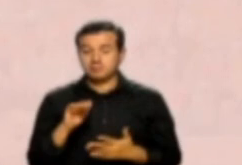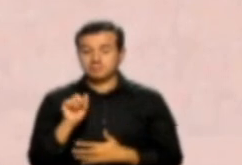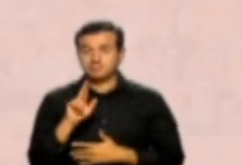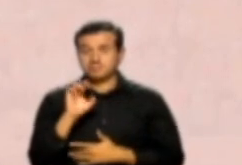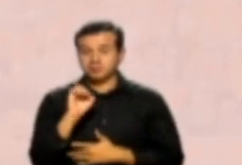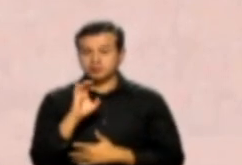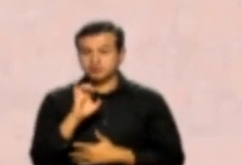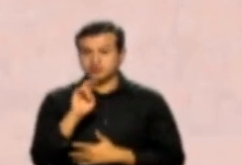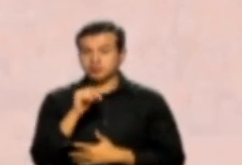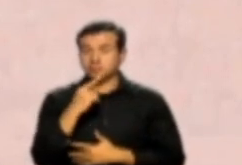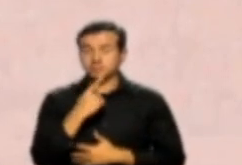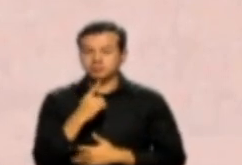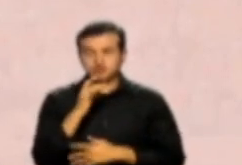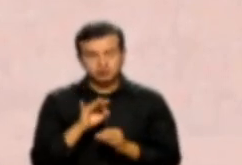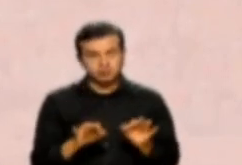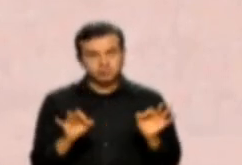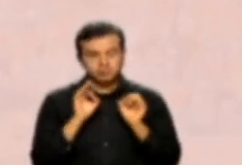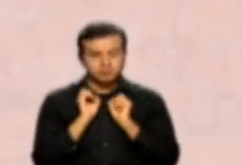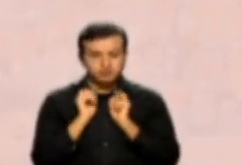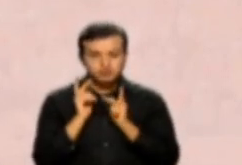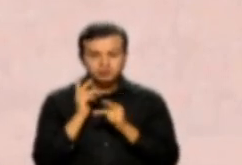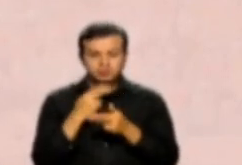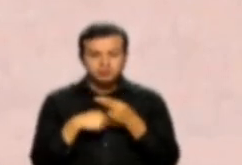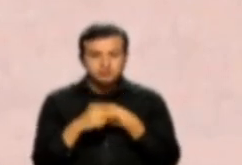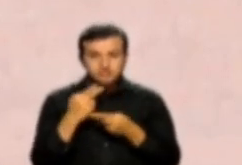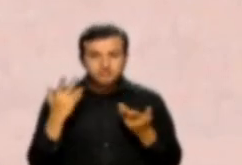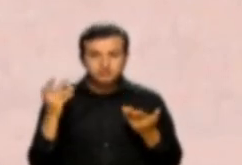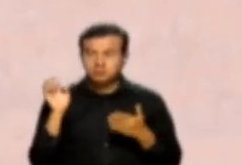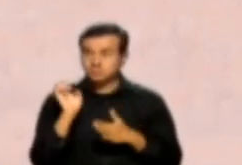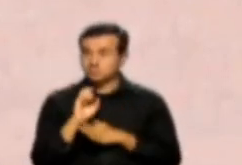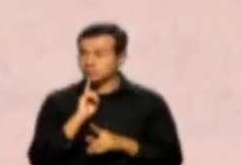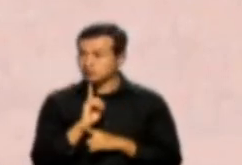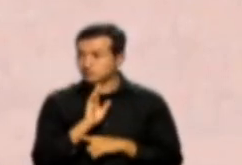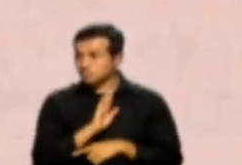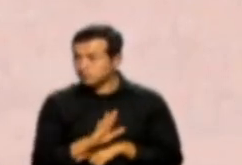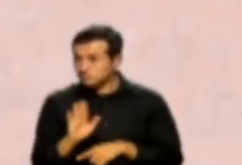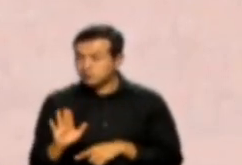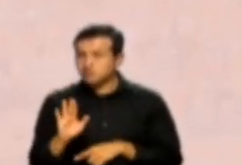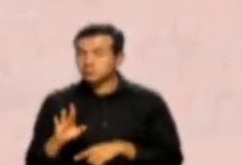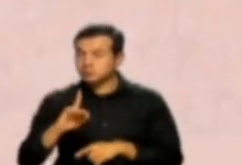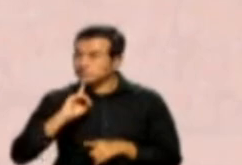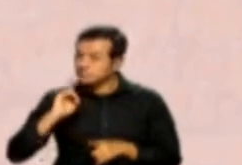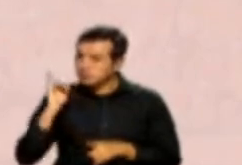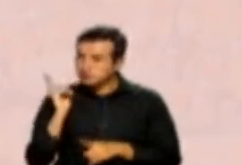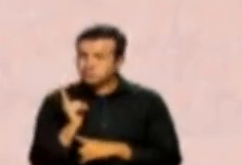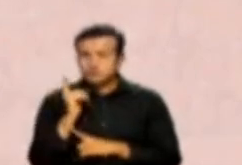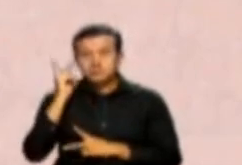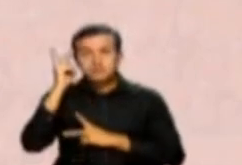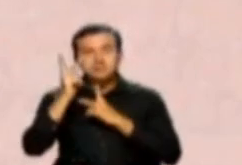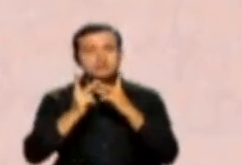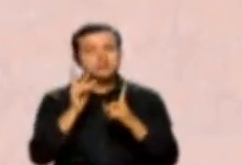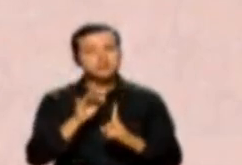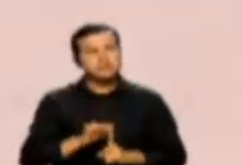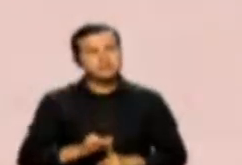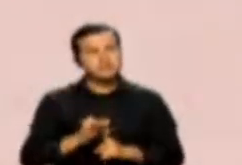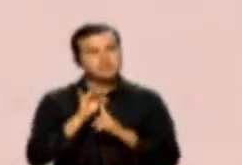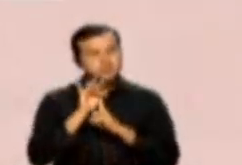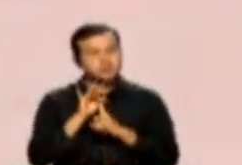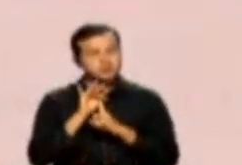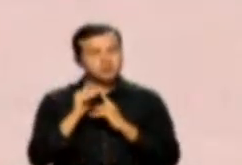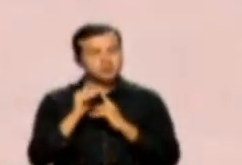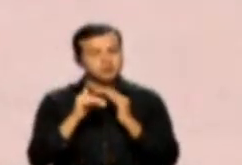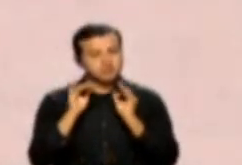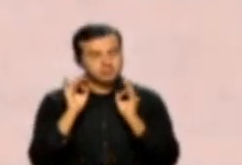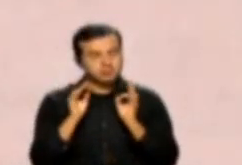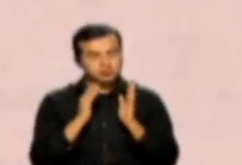cono destaca las oportunidades comerciales con el ecuador y puede ser sin duda una visita histórica y con consecuencias